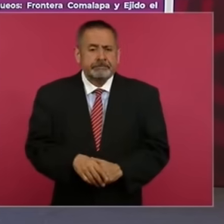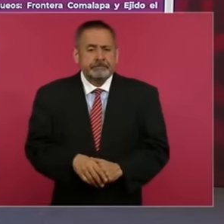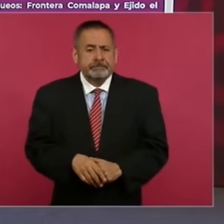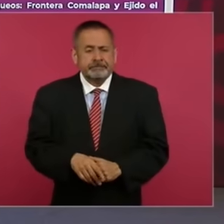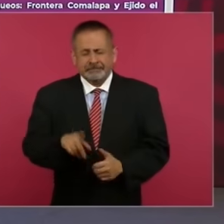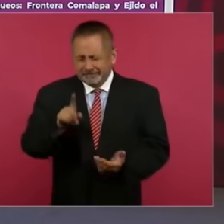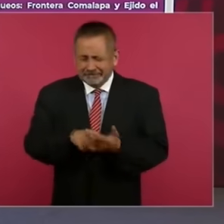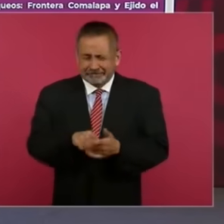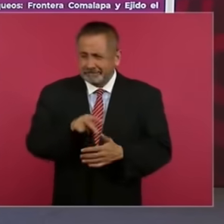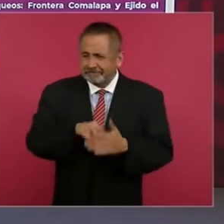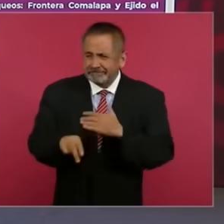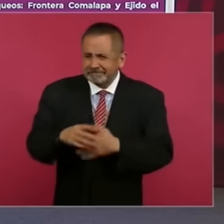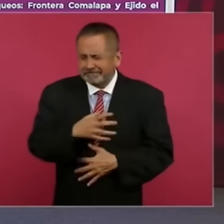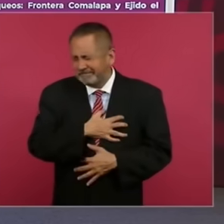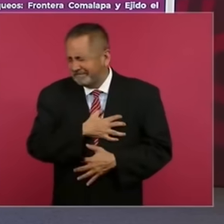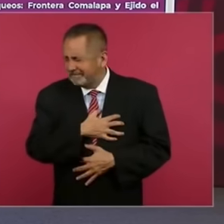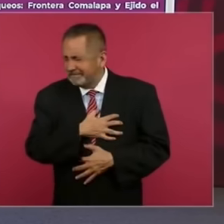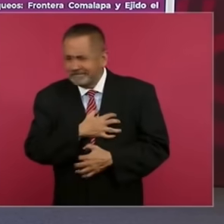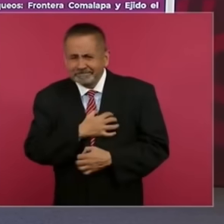parte el alma.